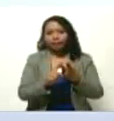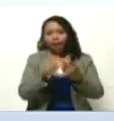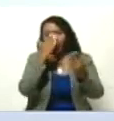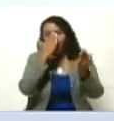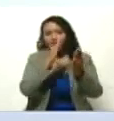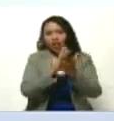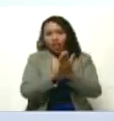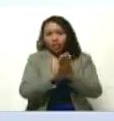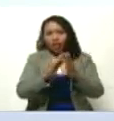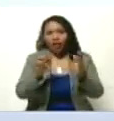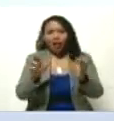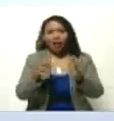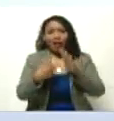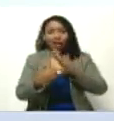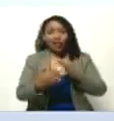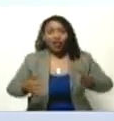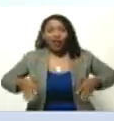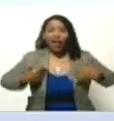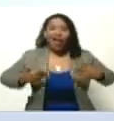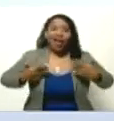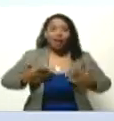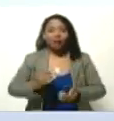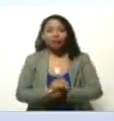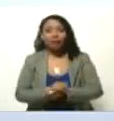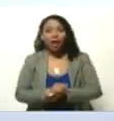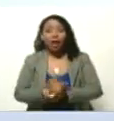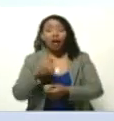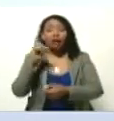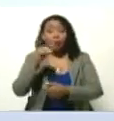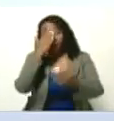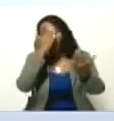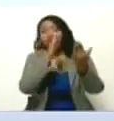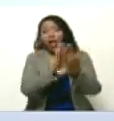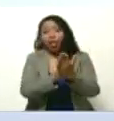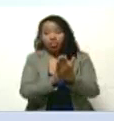frente de recreadores, cubrimos la frente